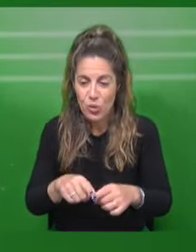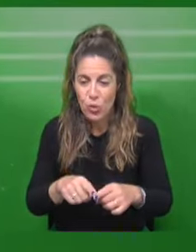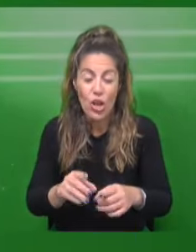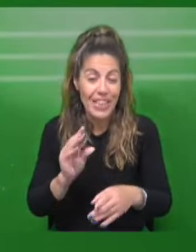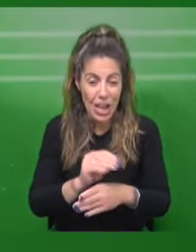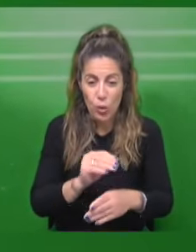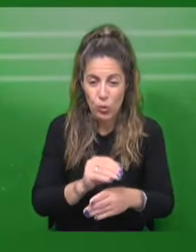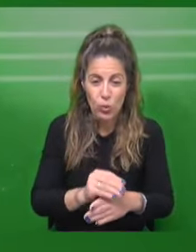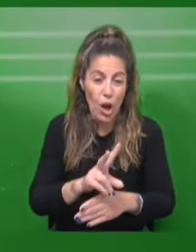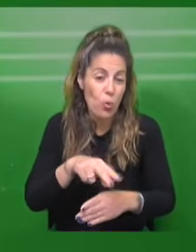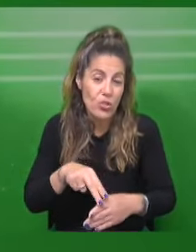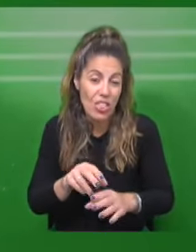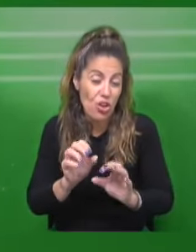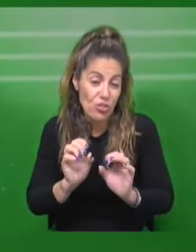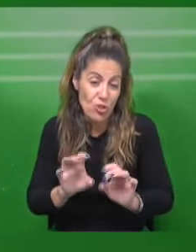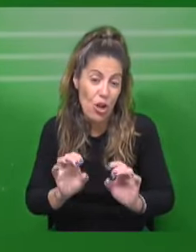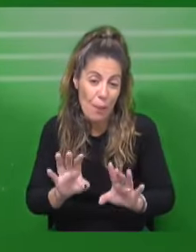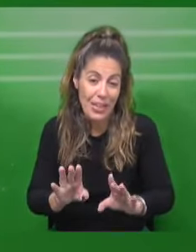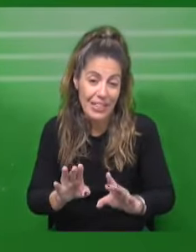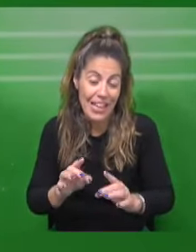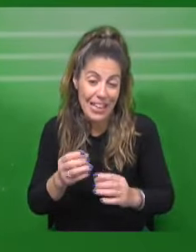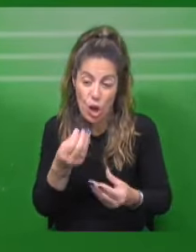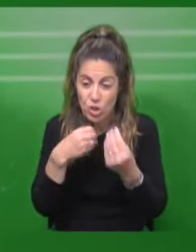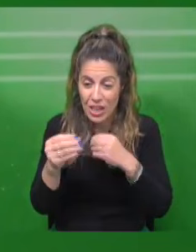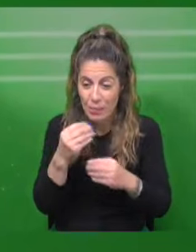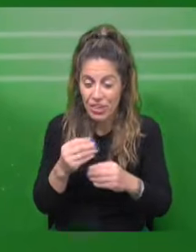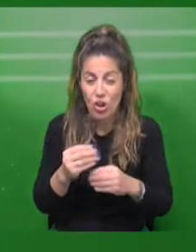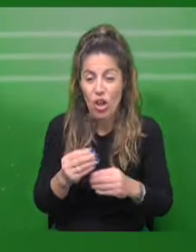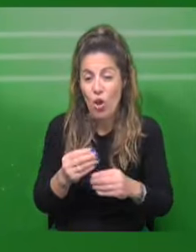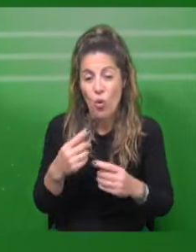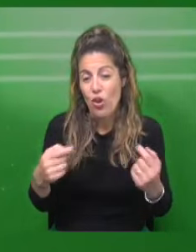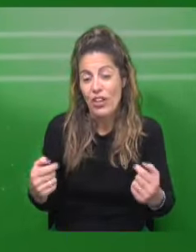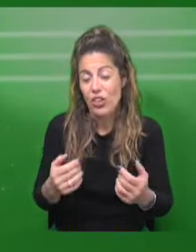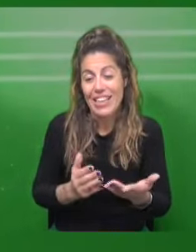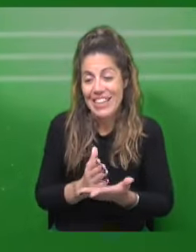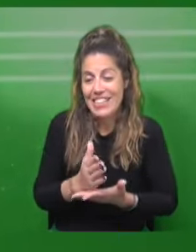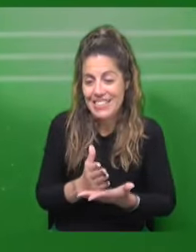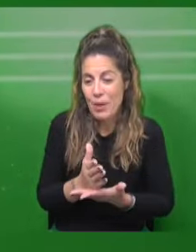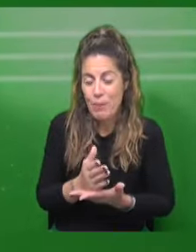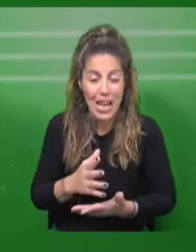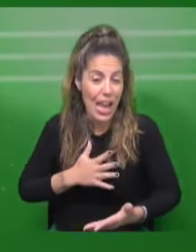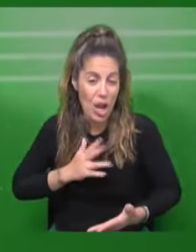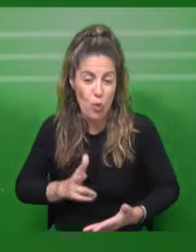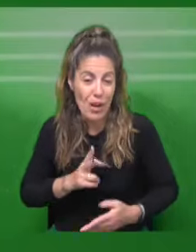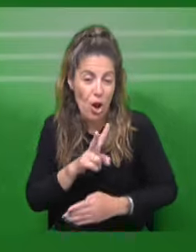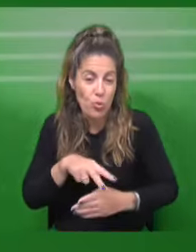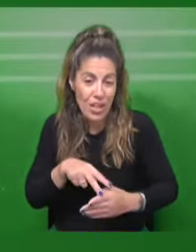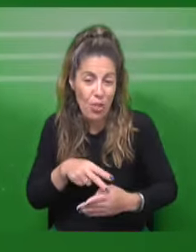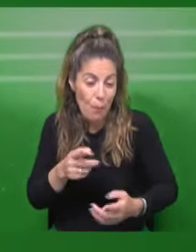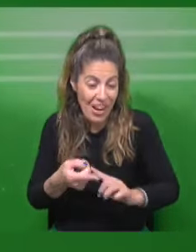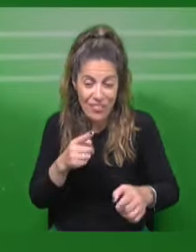culturas usando nada más y nada menos que los alimentos que es uno de los factores que siempre a el ser humano a utilizado para